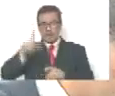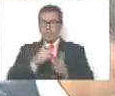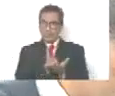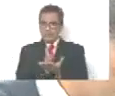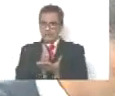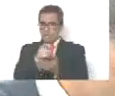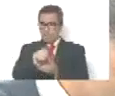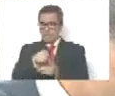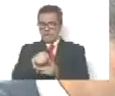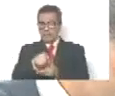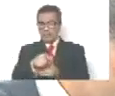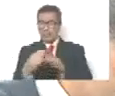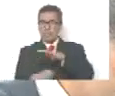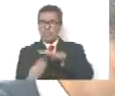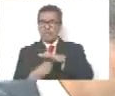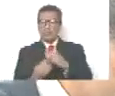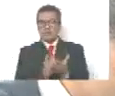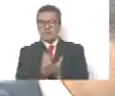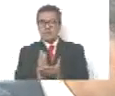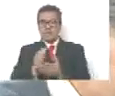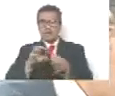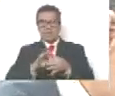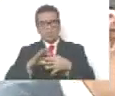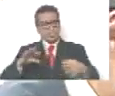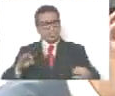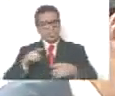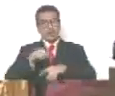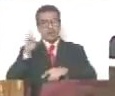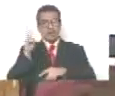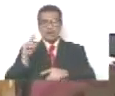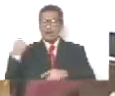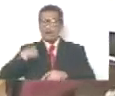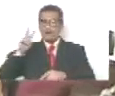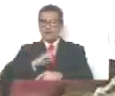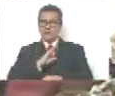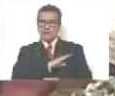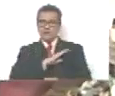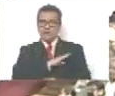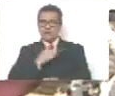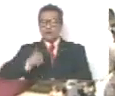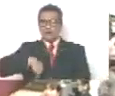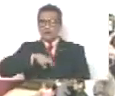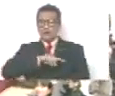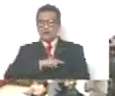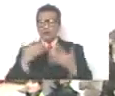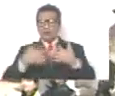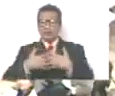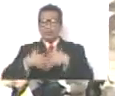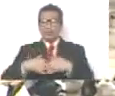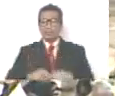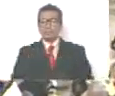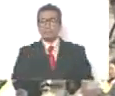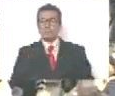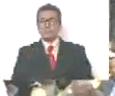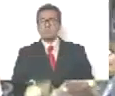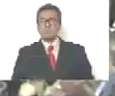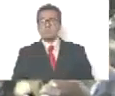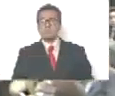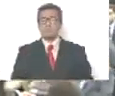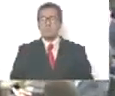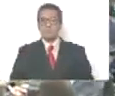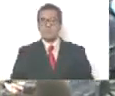de la liberación nacional. Es decir, los venezolanos teníamos que ser dueños de nuestras propias industrias. Y fue un golpe